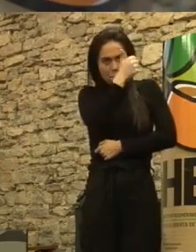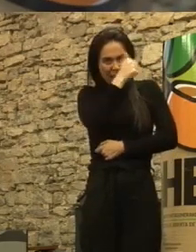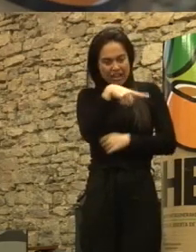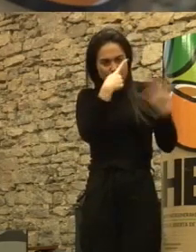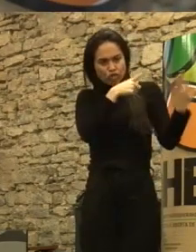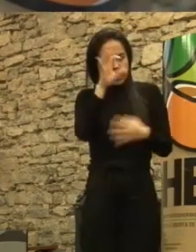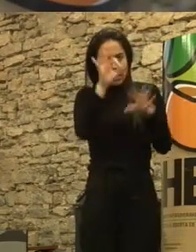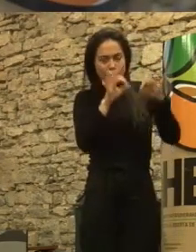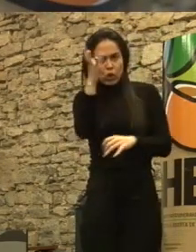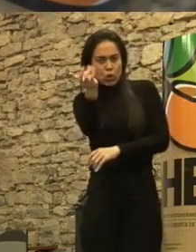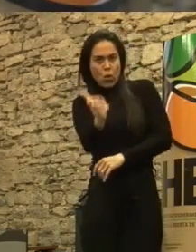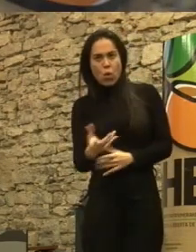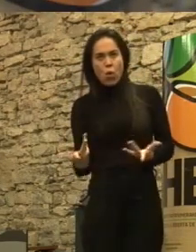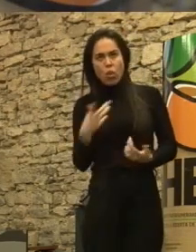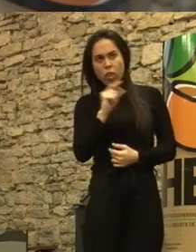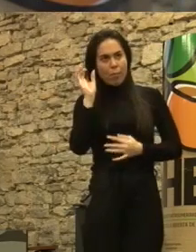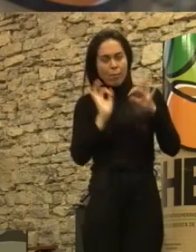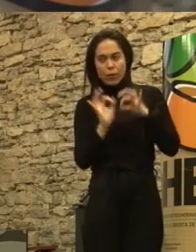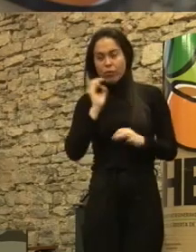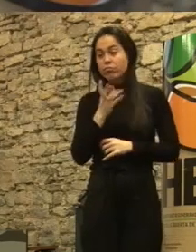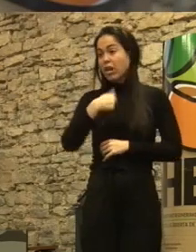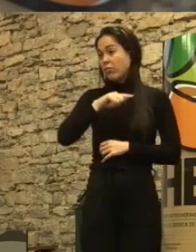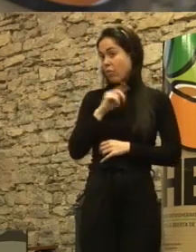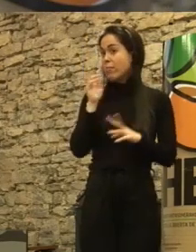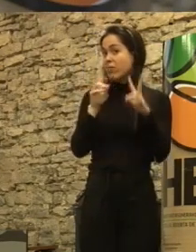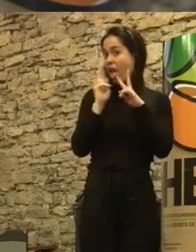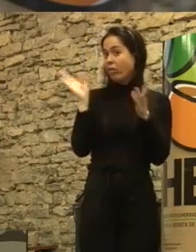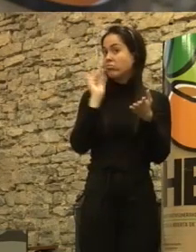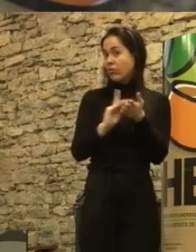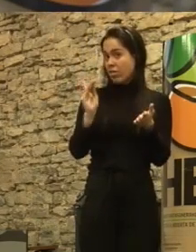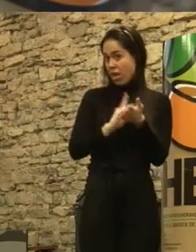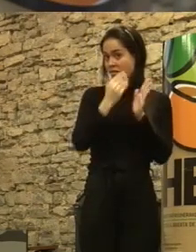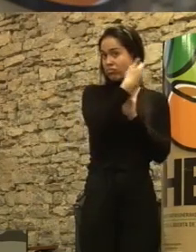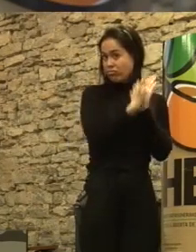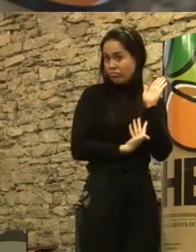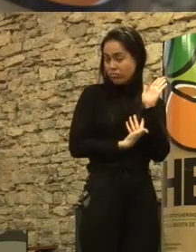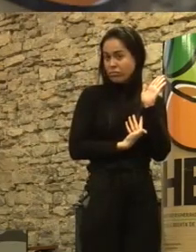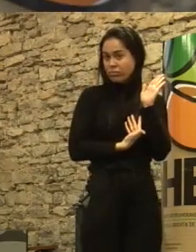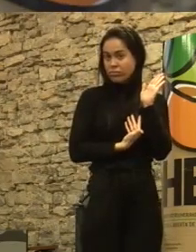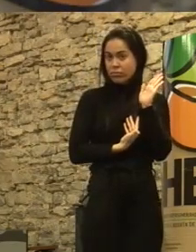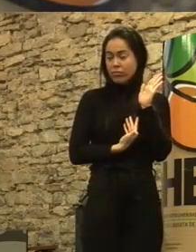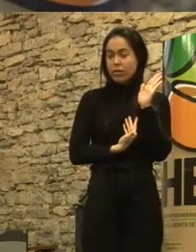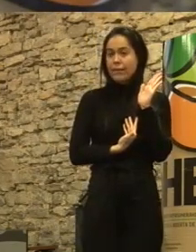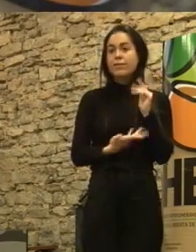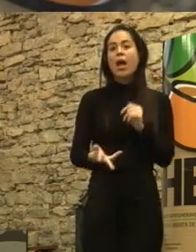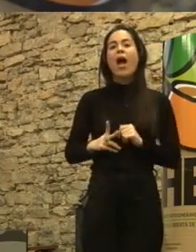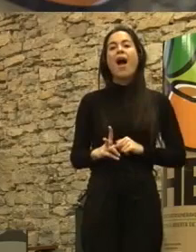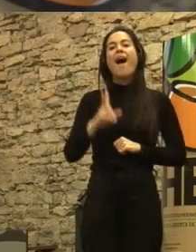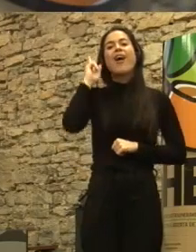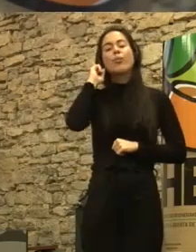60%. Para que veáis un poco una serie de datos, la jubilación, según situaciones, está